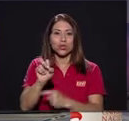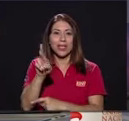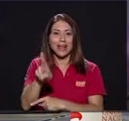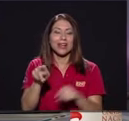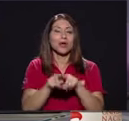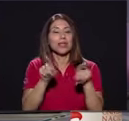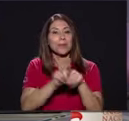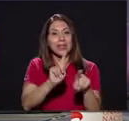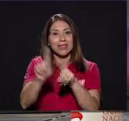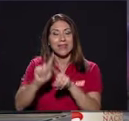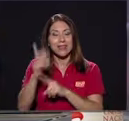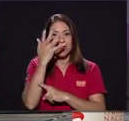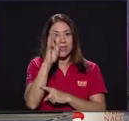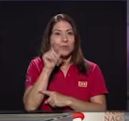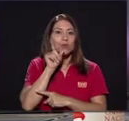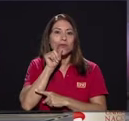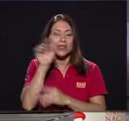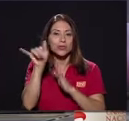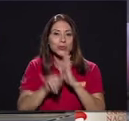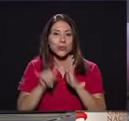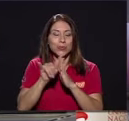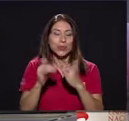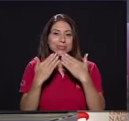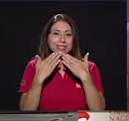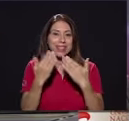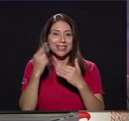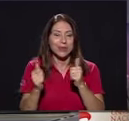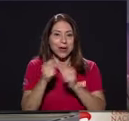www.una.ac.cr y en nuestros perfiles de Facebook, Twitter y YouTube.